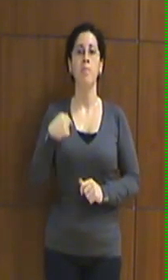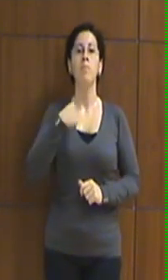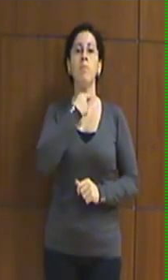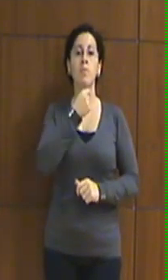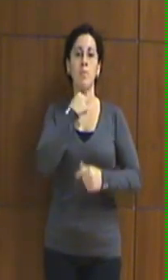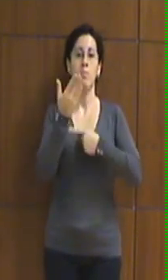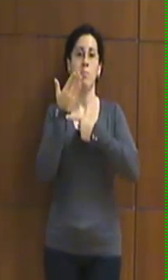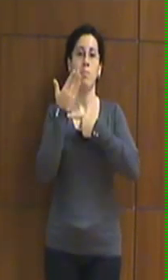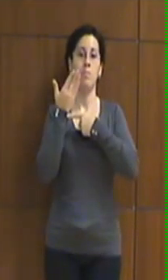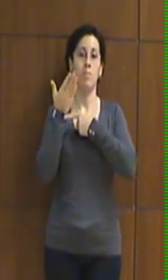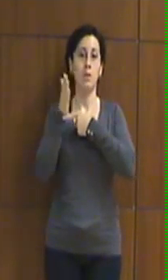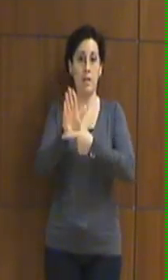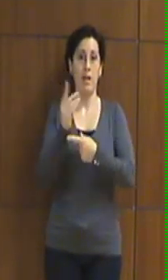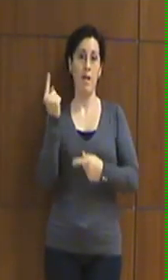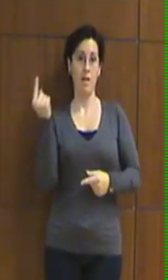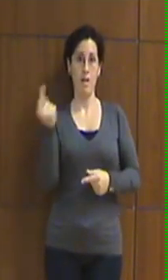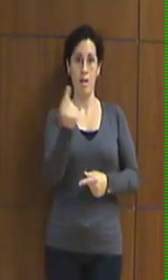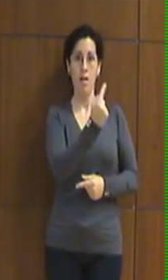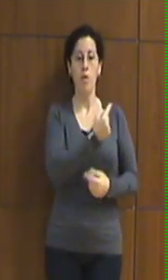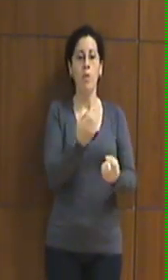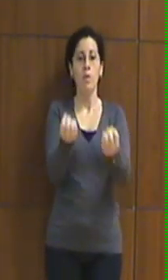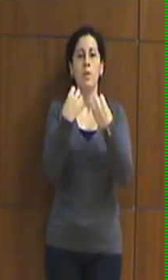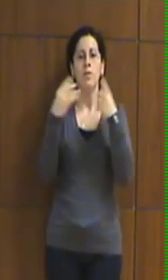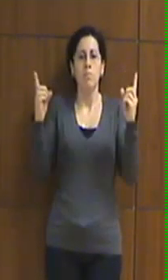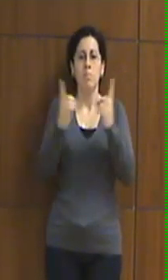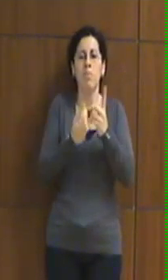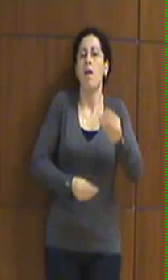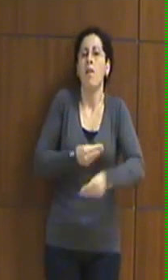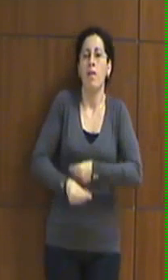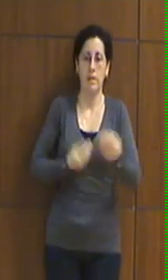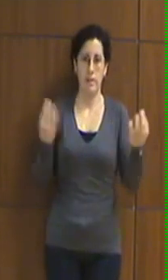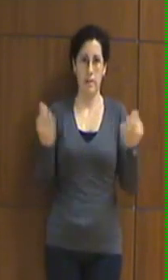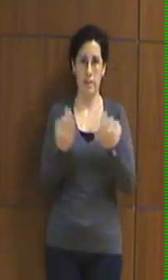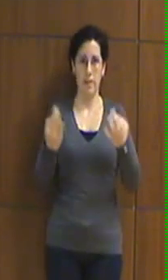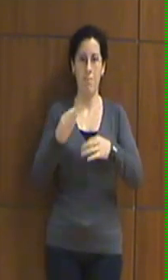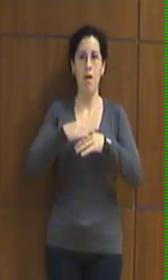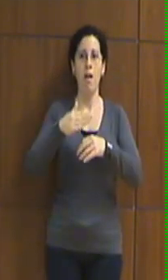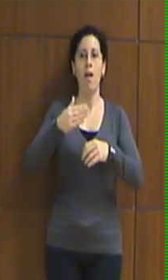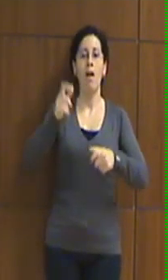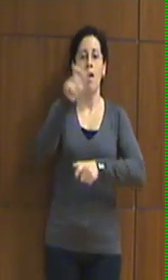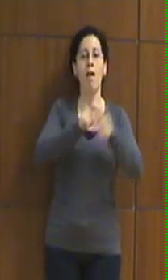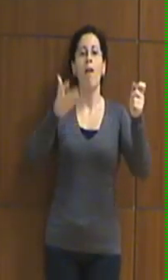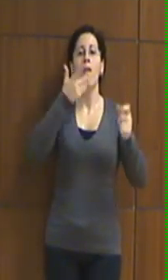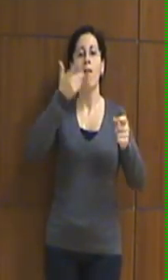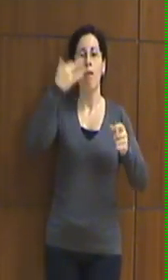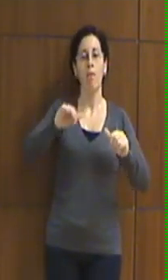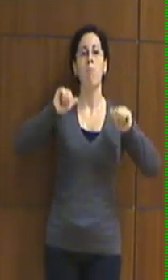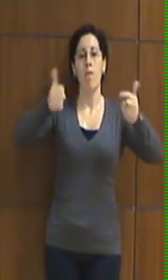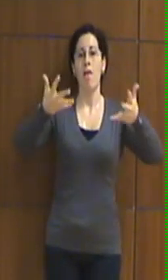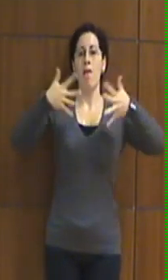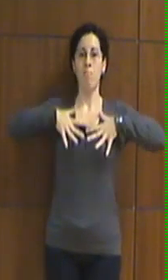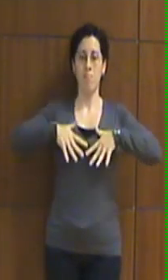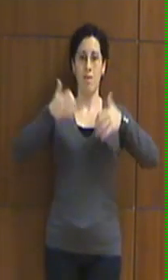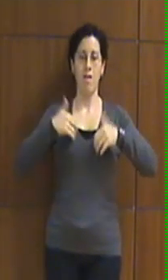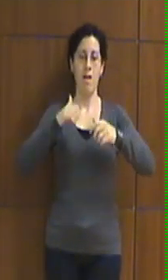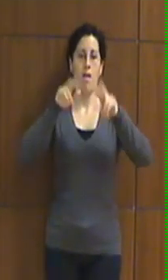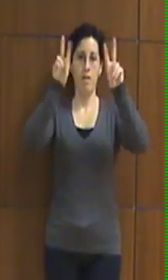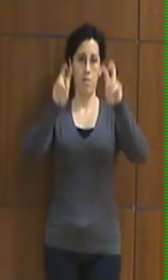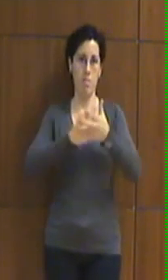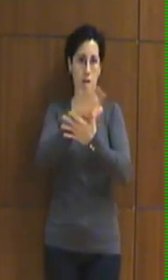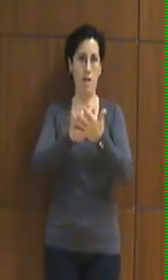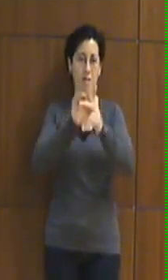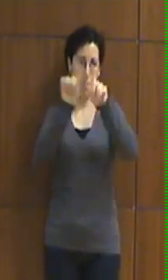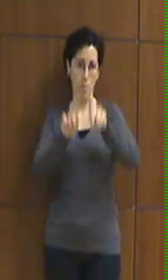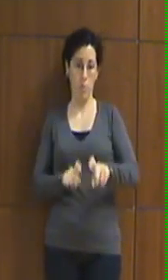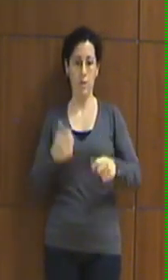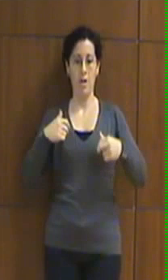presentarais un poquito y que nos contarais un poquito lo que hacéis brevemente para poder entrar en materia y empezar a hablar de algunas cosas y algunas